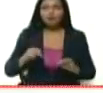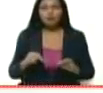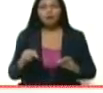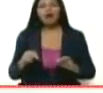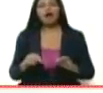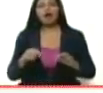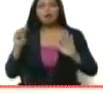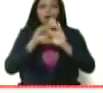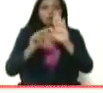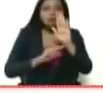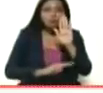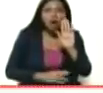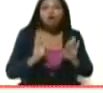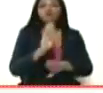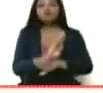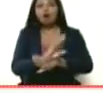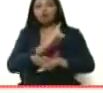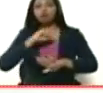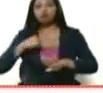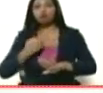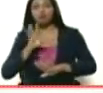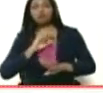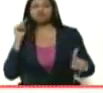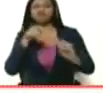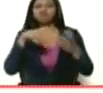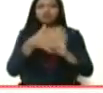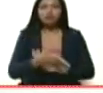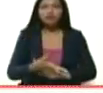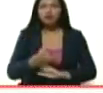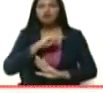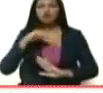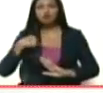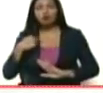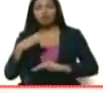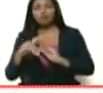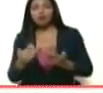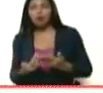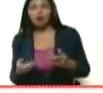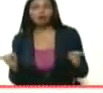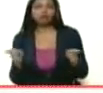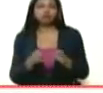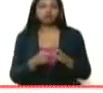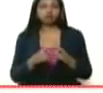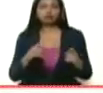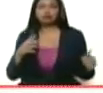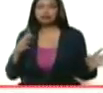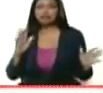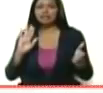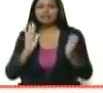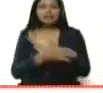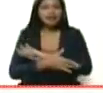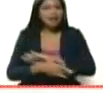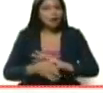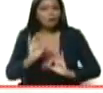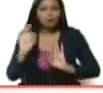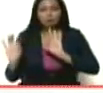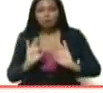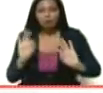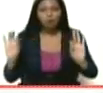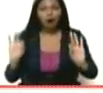medidas de prevención destinadas en esta etapa a cortar con la cadena de transmisión